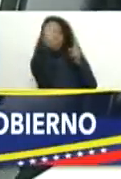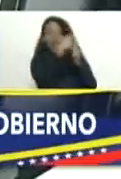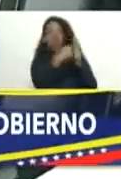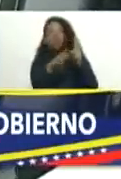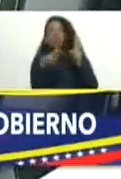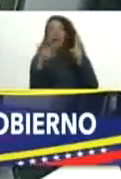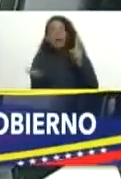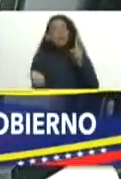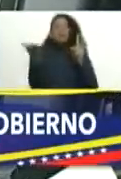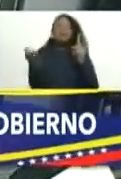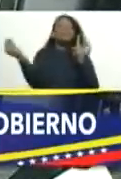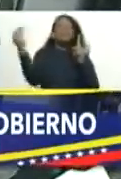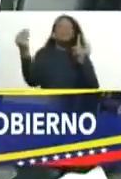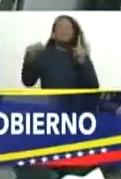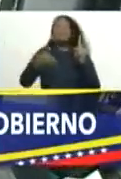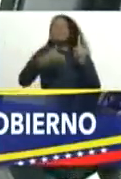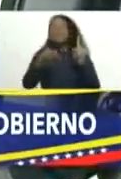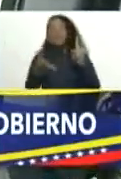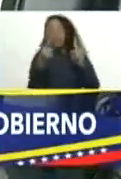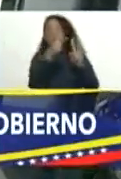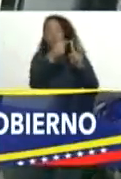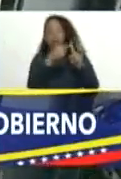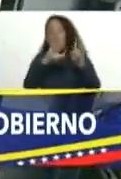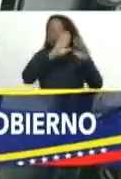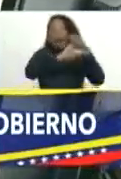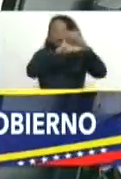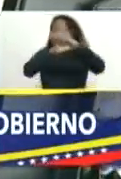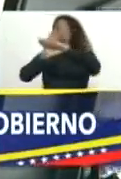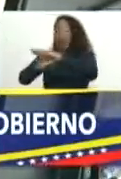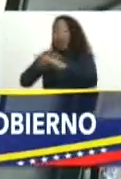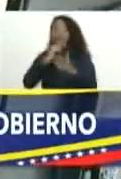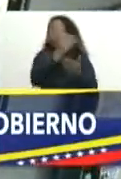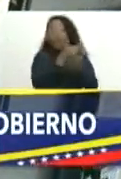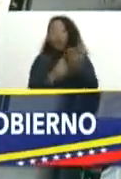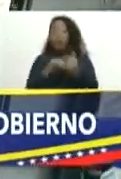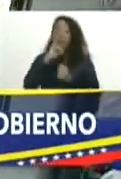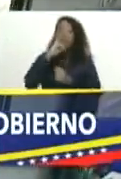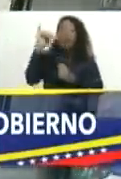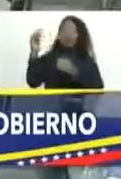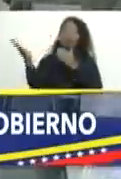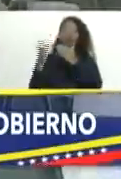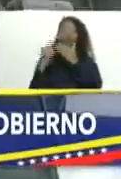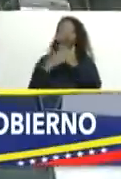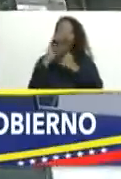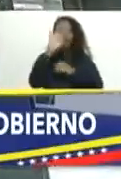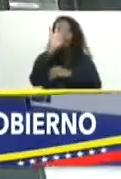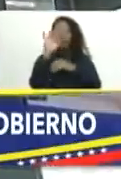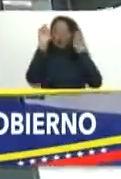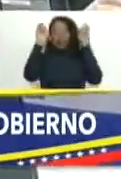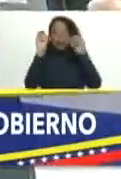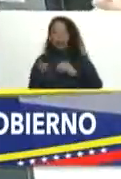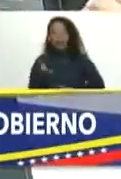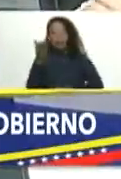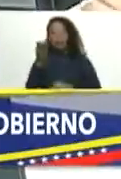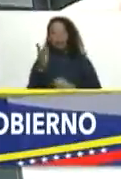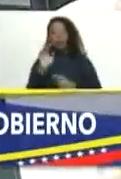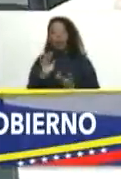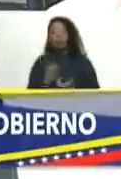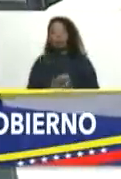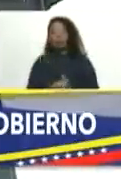lo que es las alertas, los informes, las denuncias en tres temas vitales, clave: